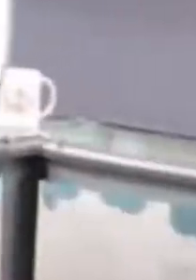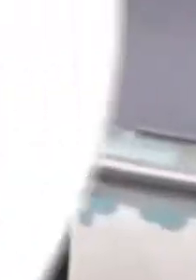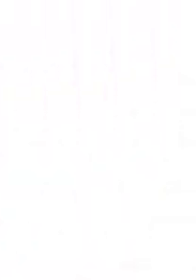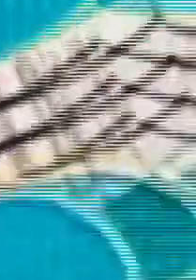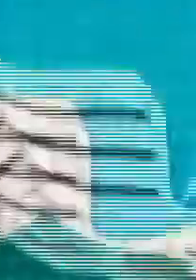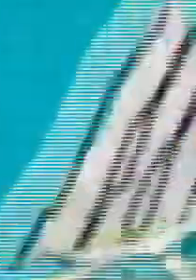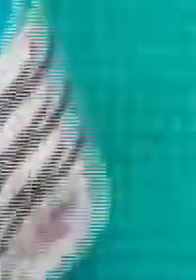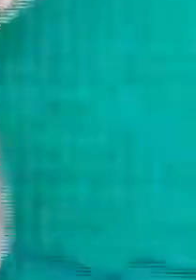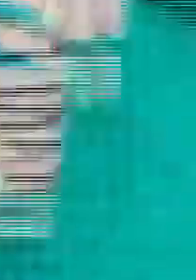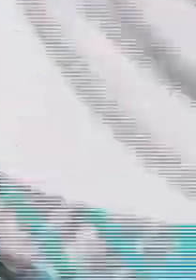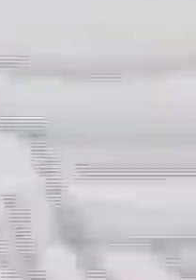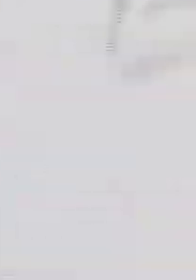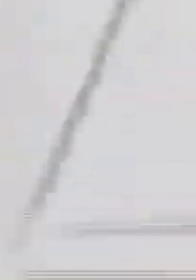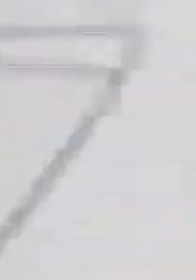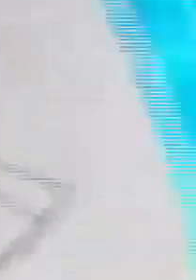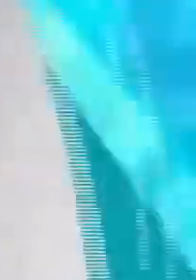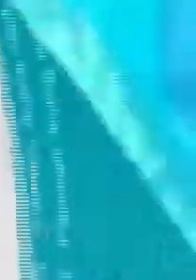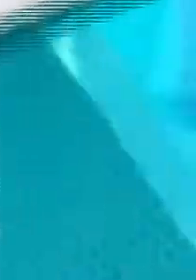compañeros